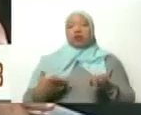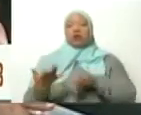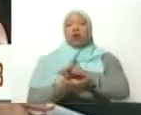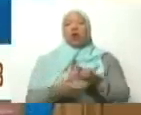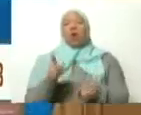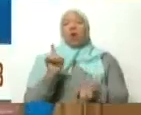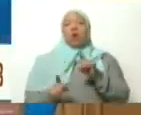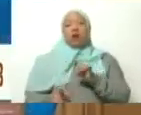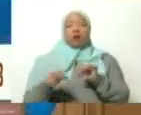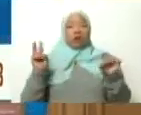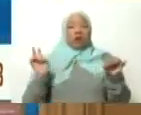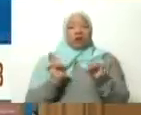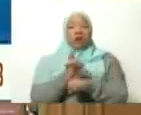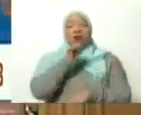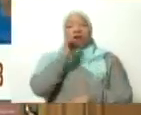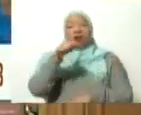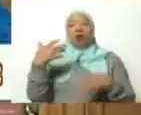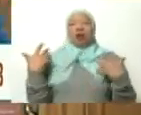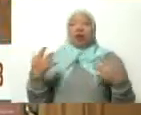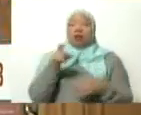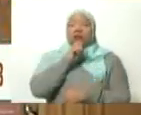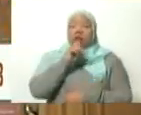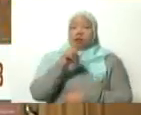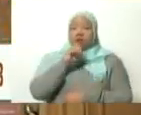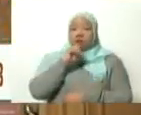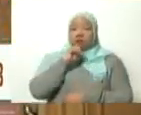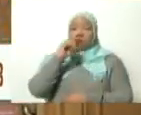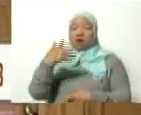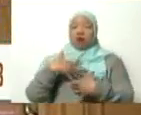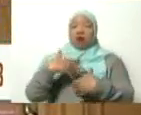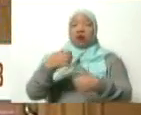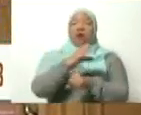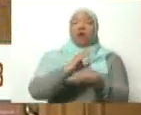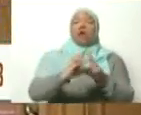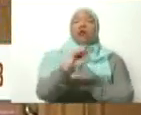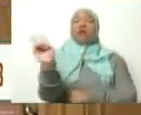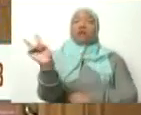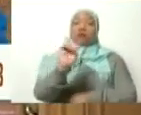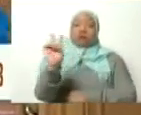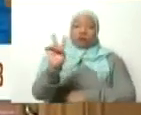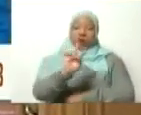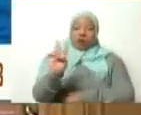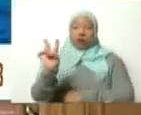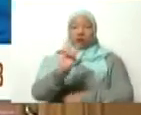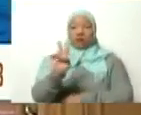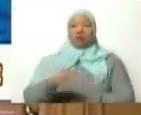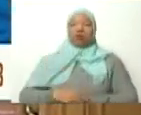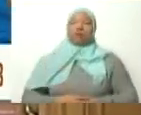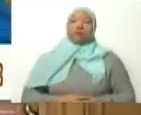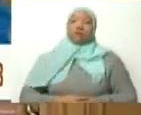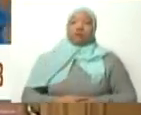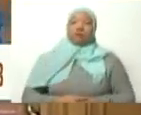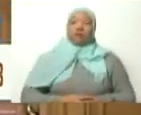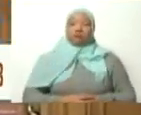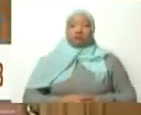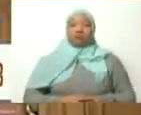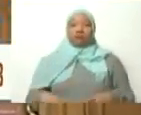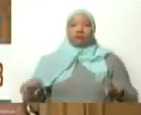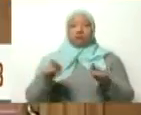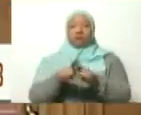uno de los despojos más graves del patrimonio de los venezolanos y de las venezolanas. Se daba así